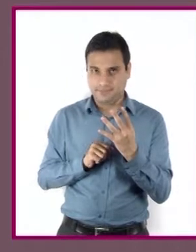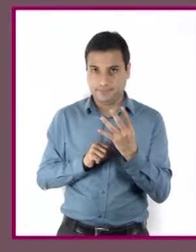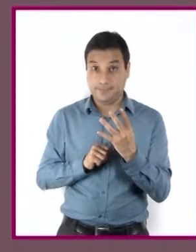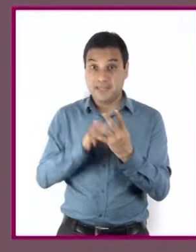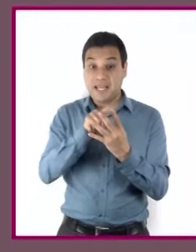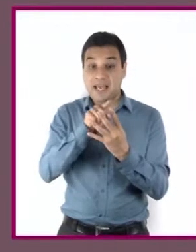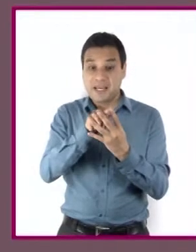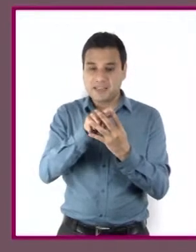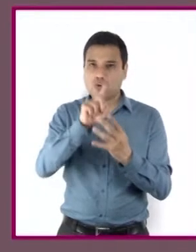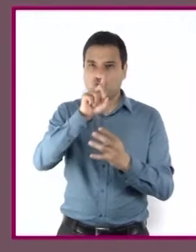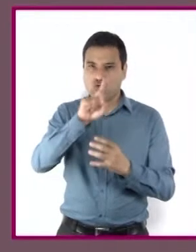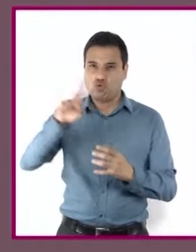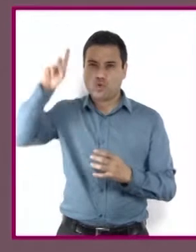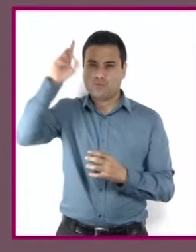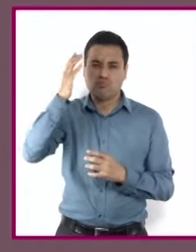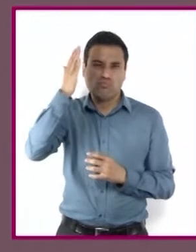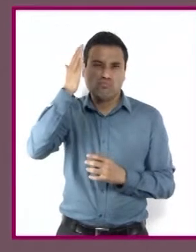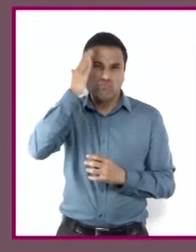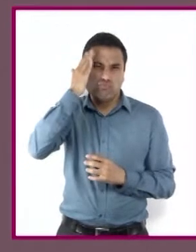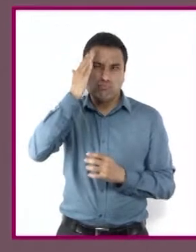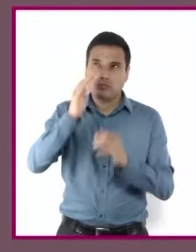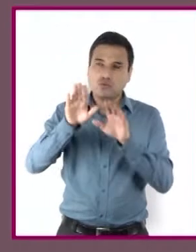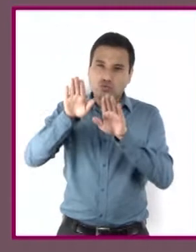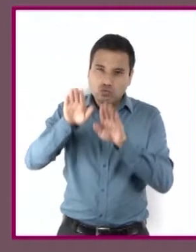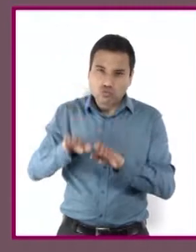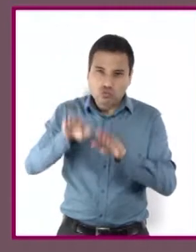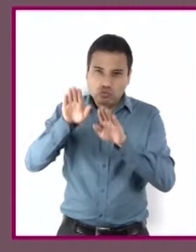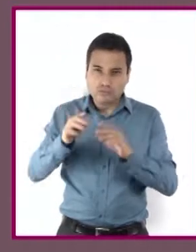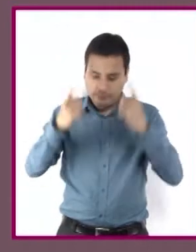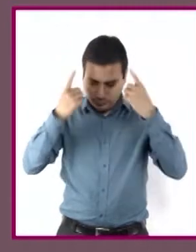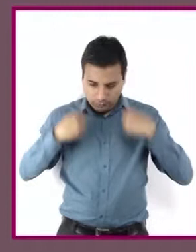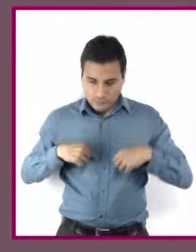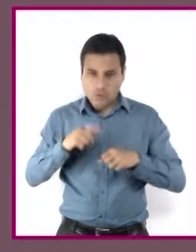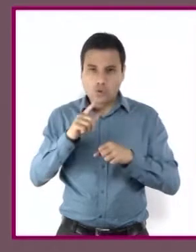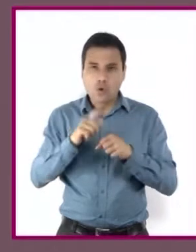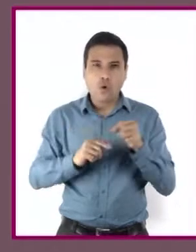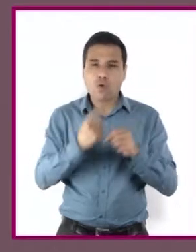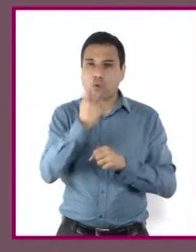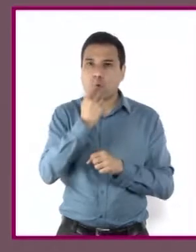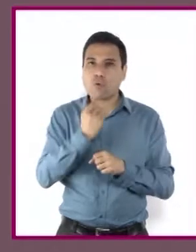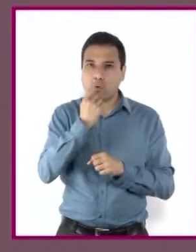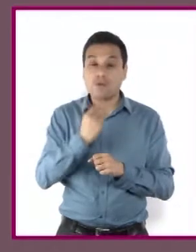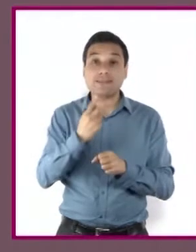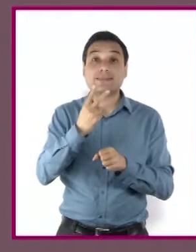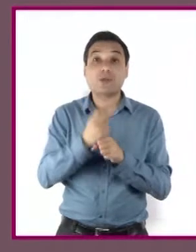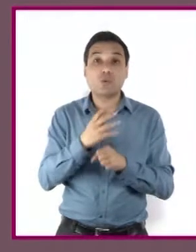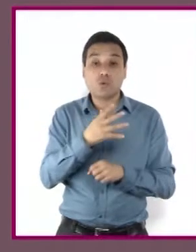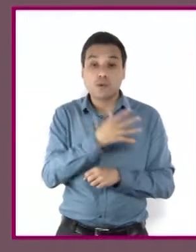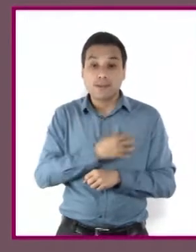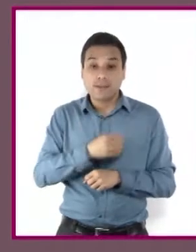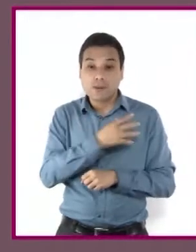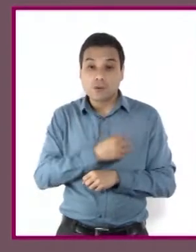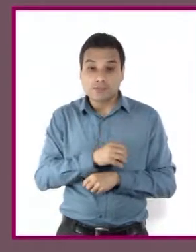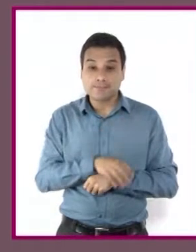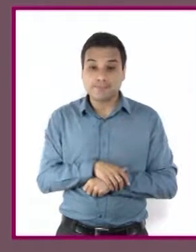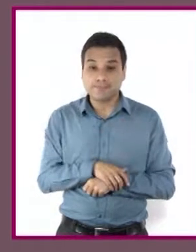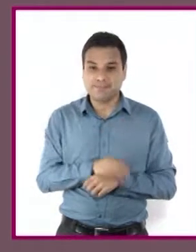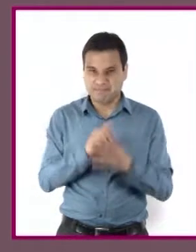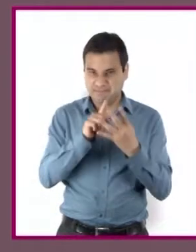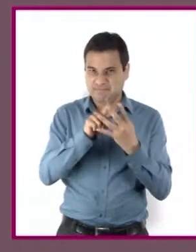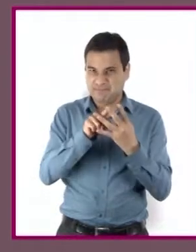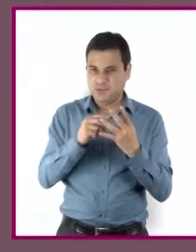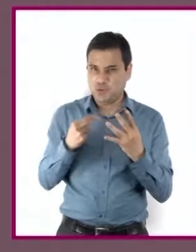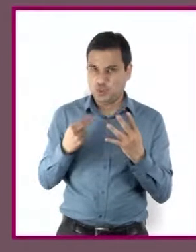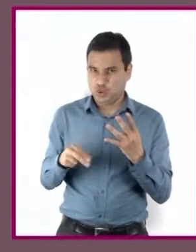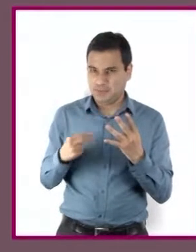Este nació todo colorado. Tuvieron el segundo hijo, el cual dijeron Yayauquitezcatlipoca,